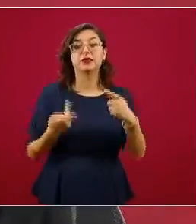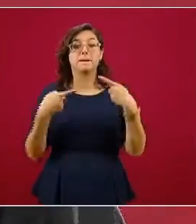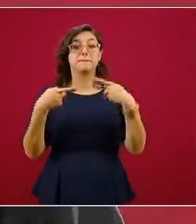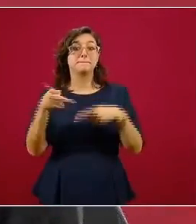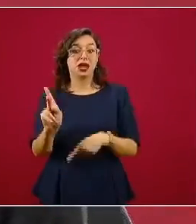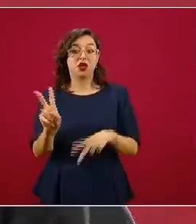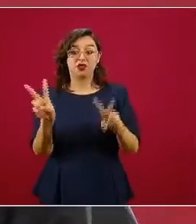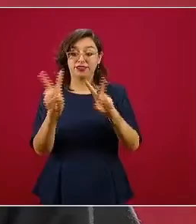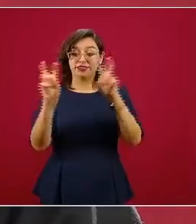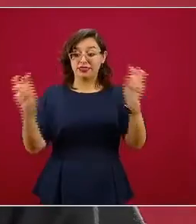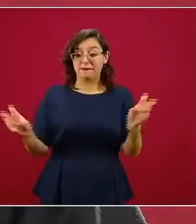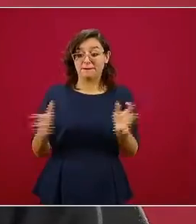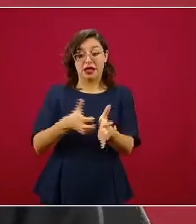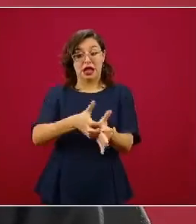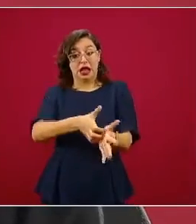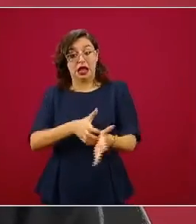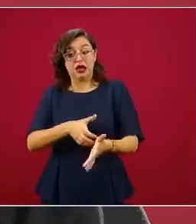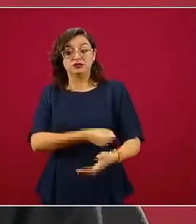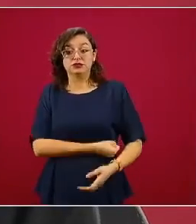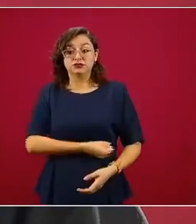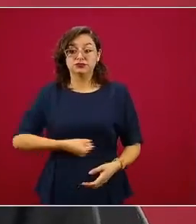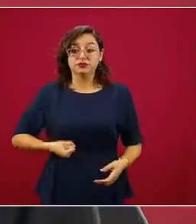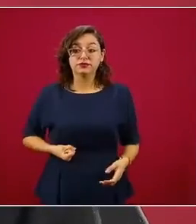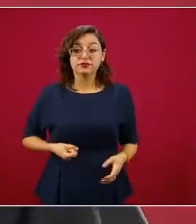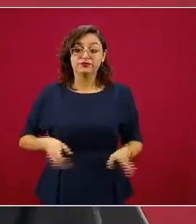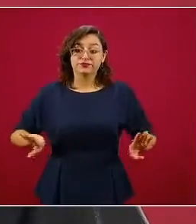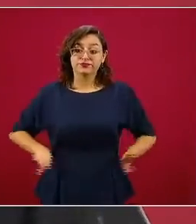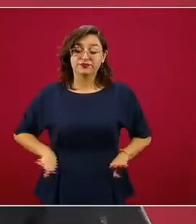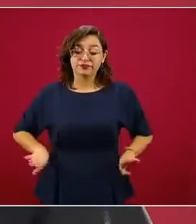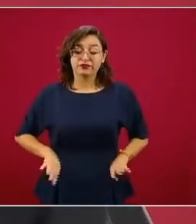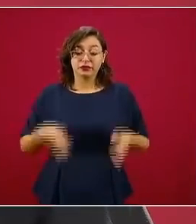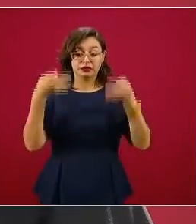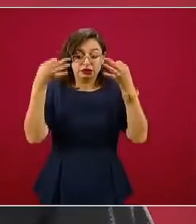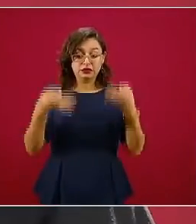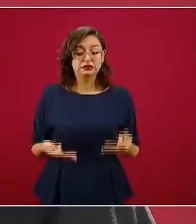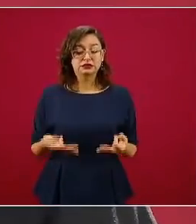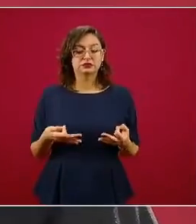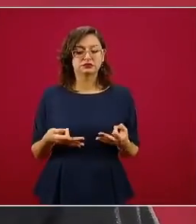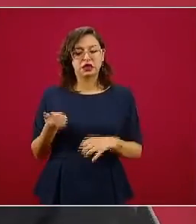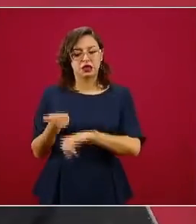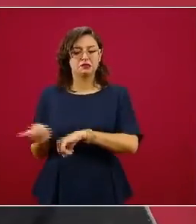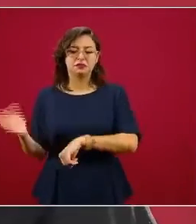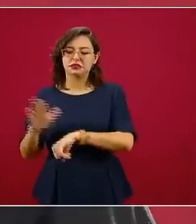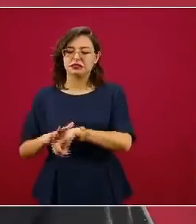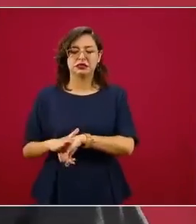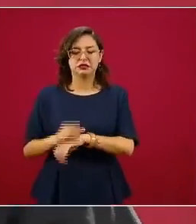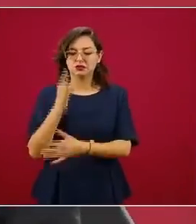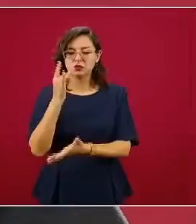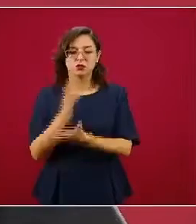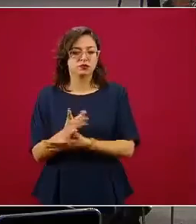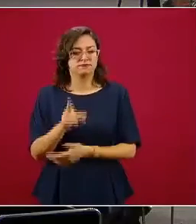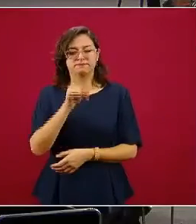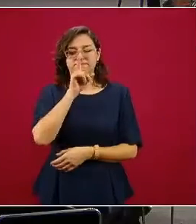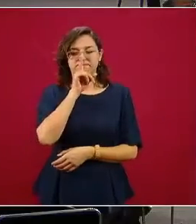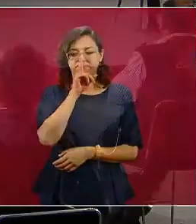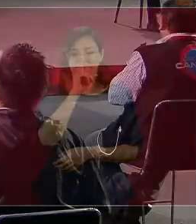de principios, no un asunto administrativo meramente,